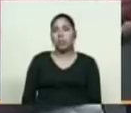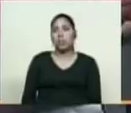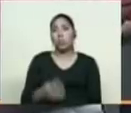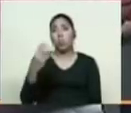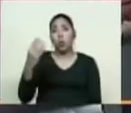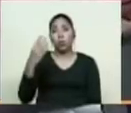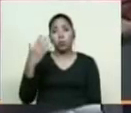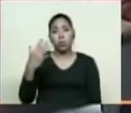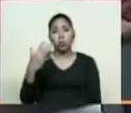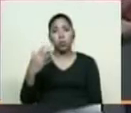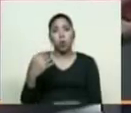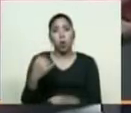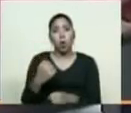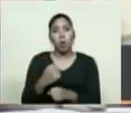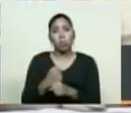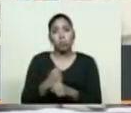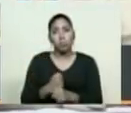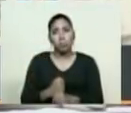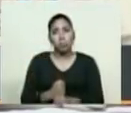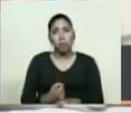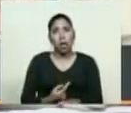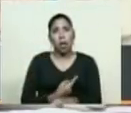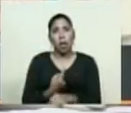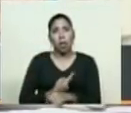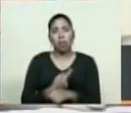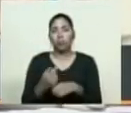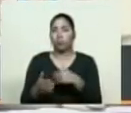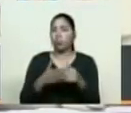espero. Y la gente